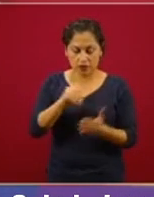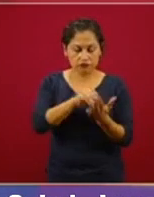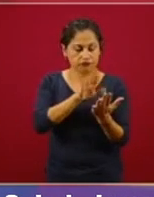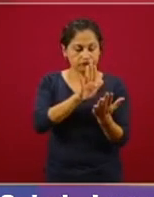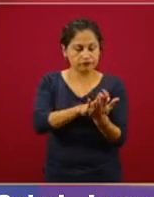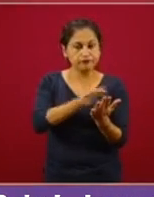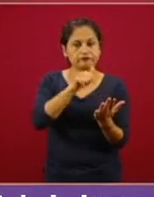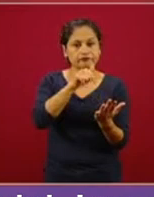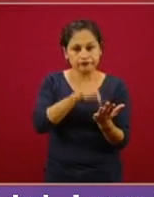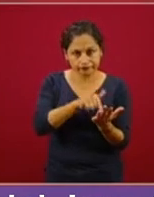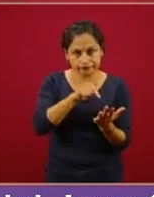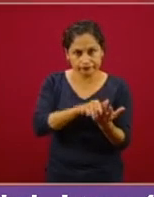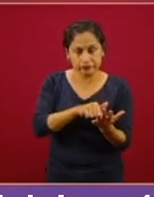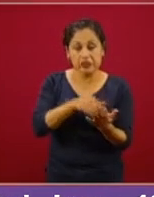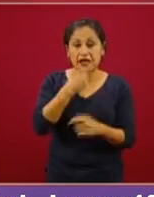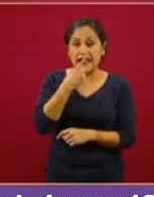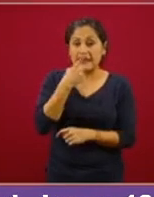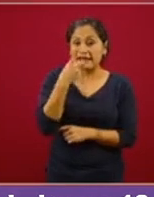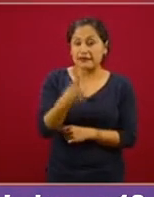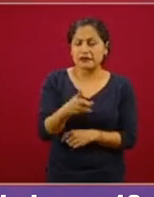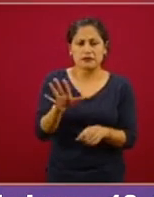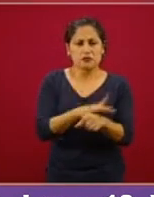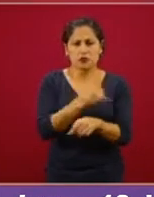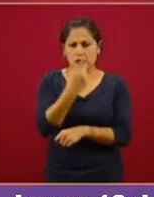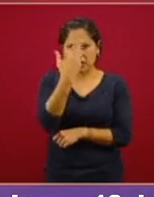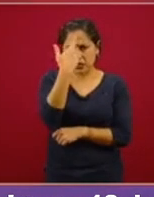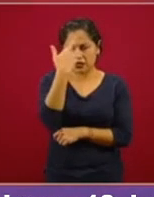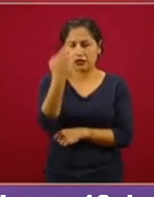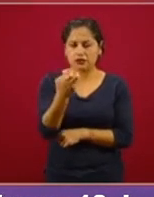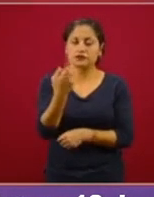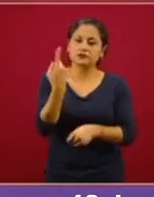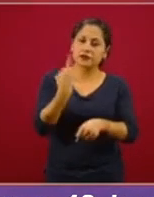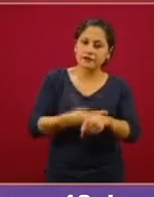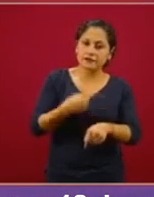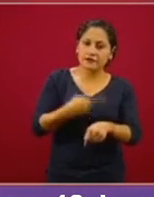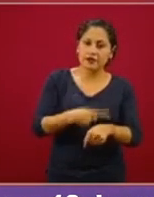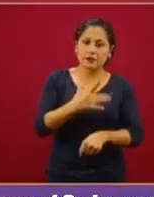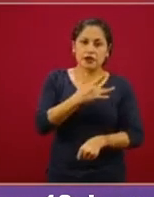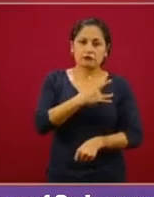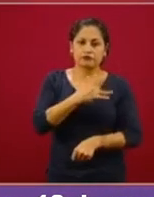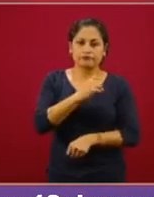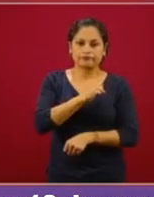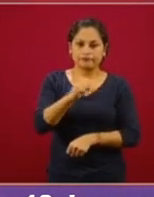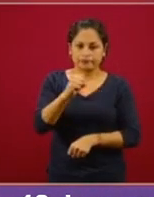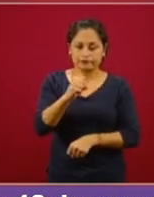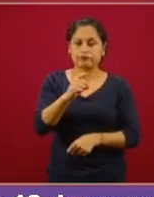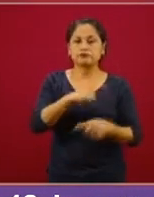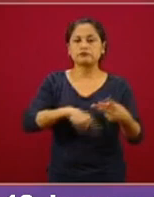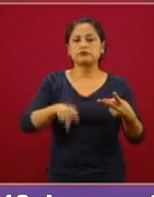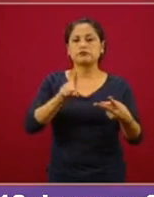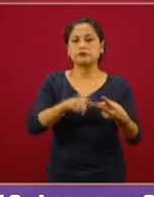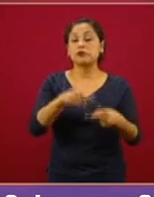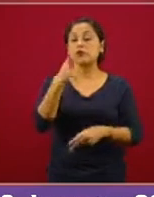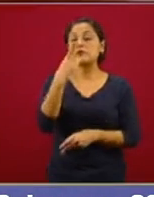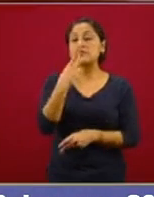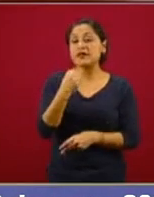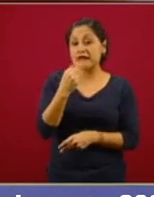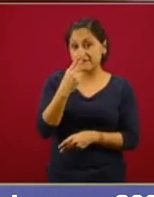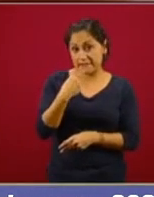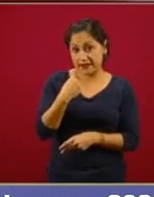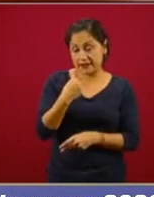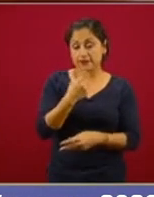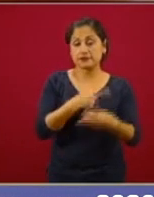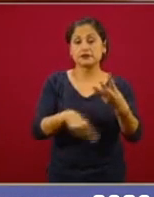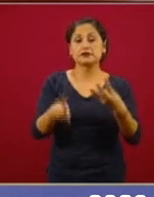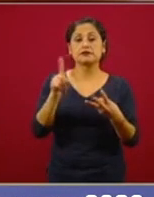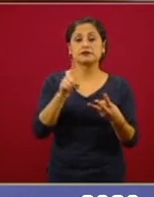primeras 5 causas de muerte son, en este orden, las enfermedades cardiovasculares, después la diabetes mellitus, después